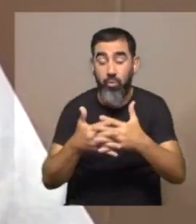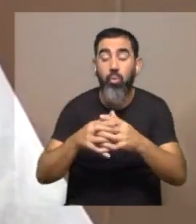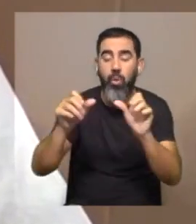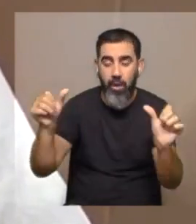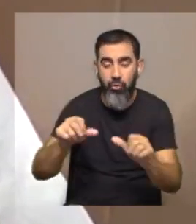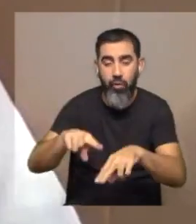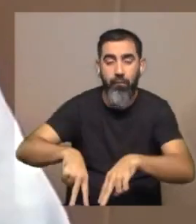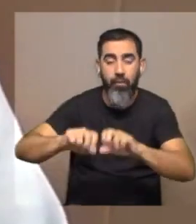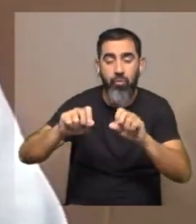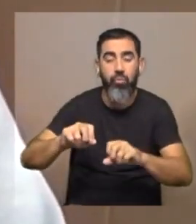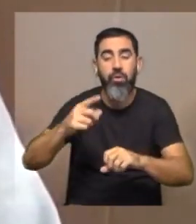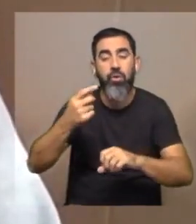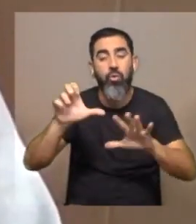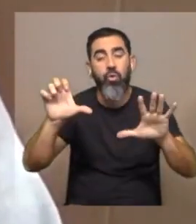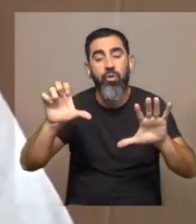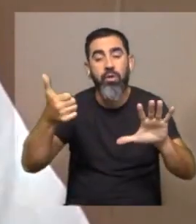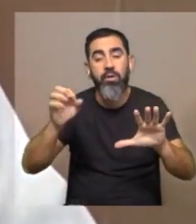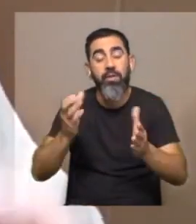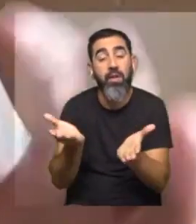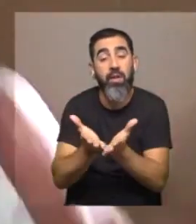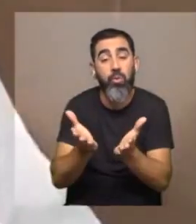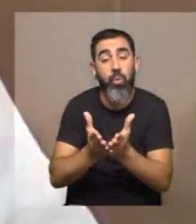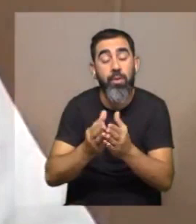investigación entre 160 estudiantes avanzados de medicina